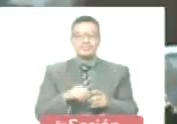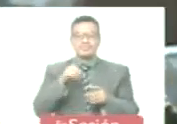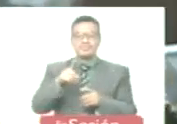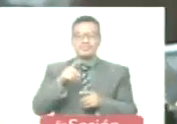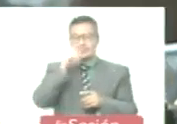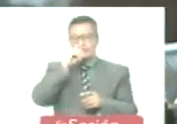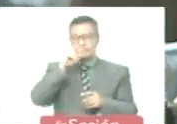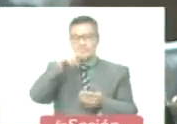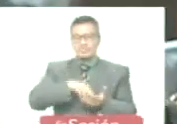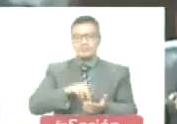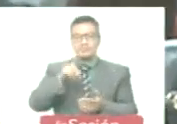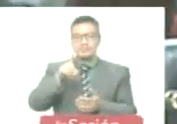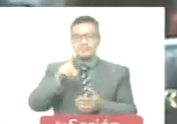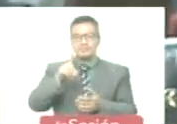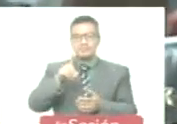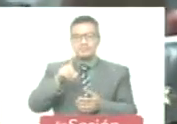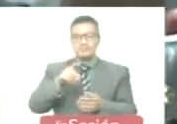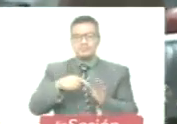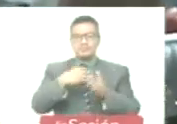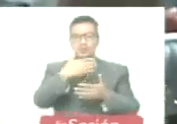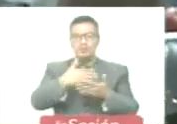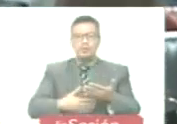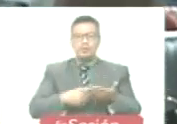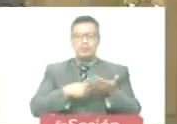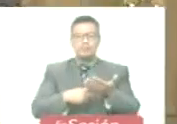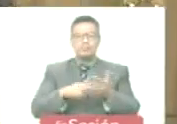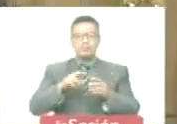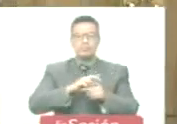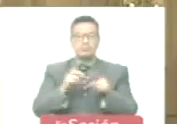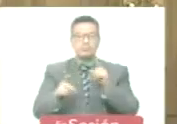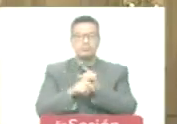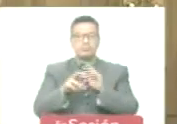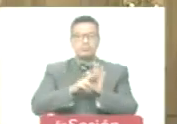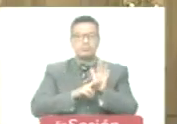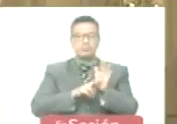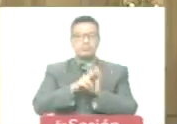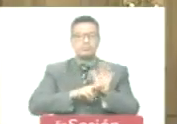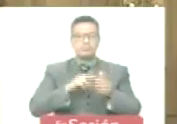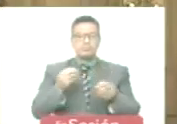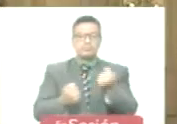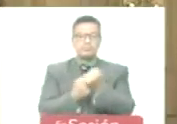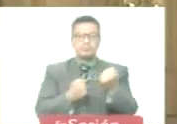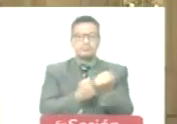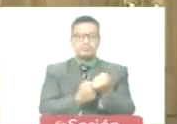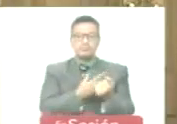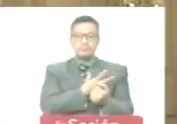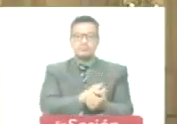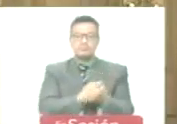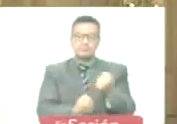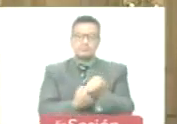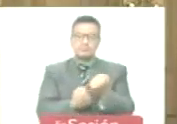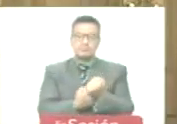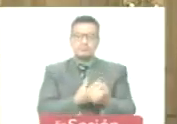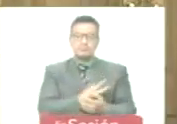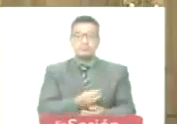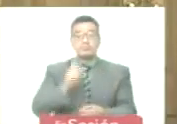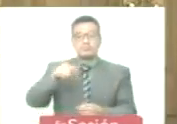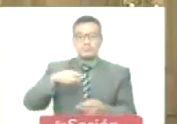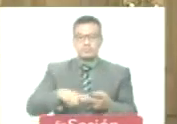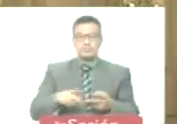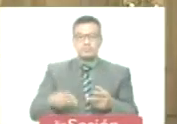año 2001 de la propuesta de reforma de la ley de promoción y apoyo a la lactancia materna. Pero también